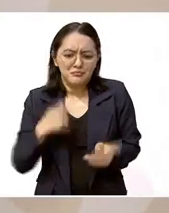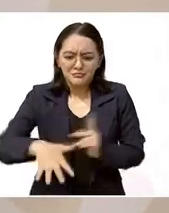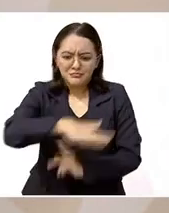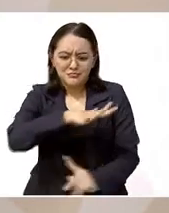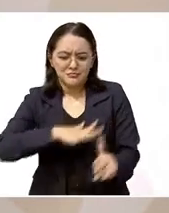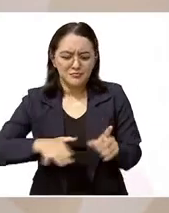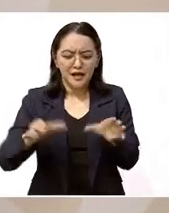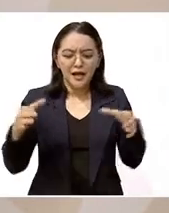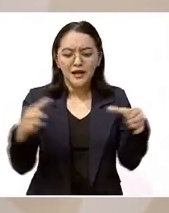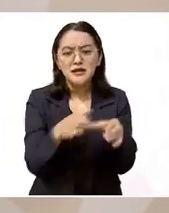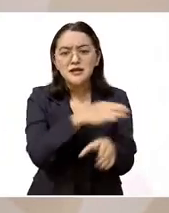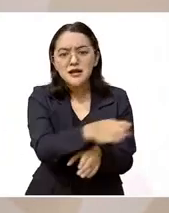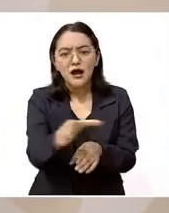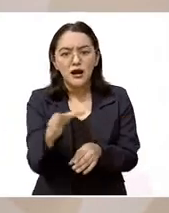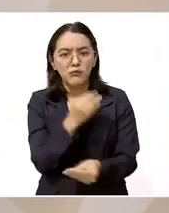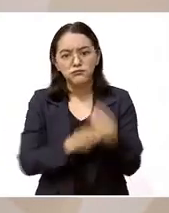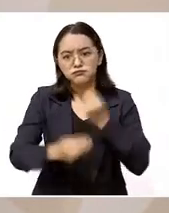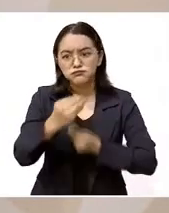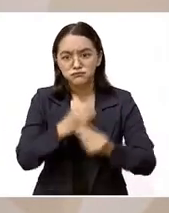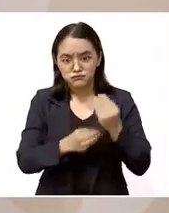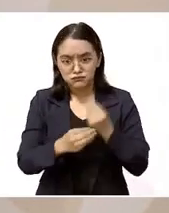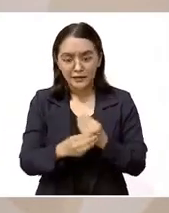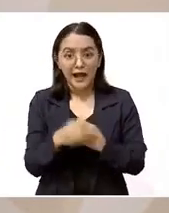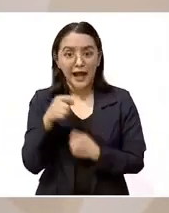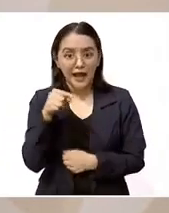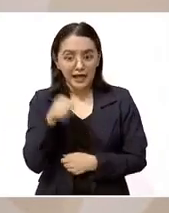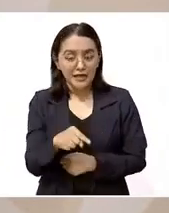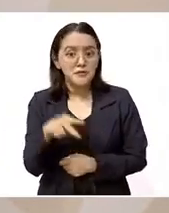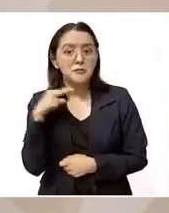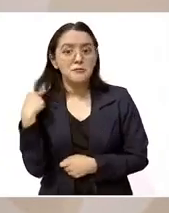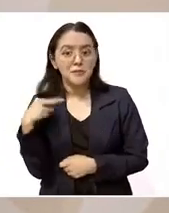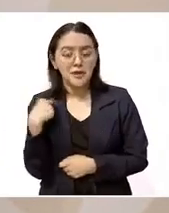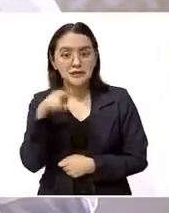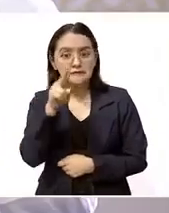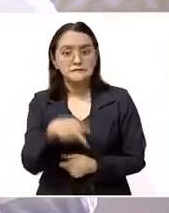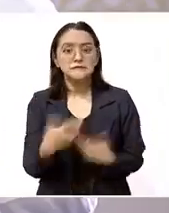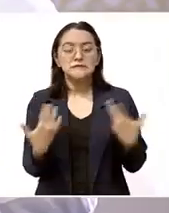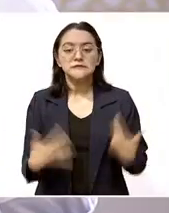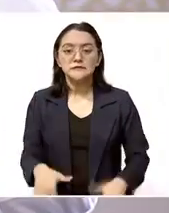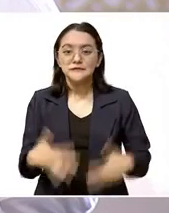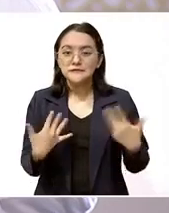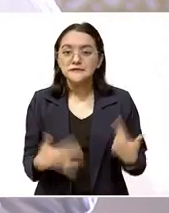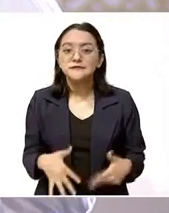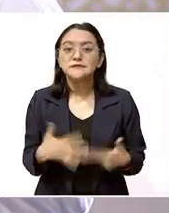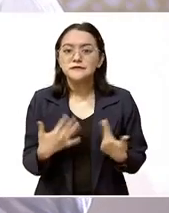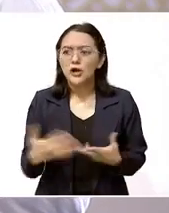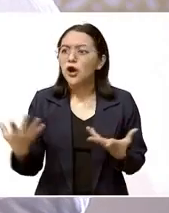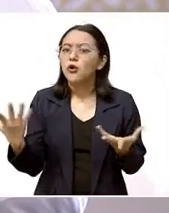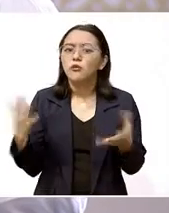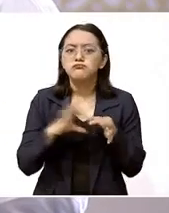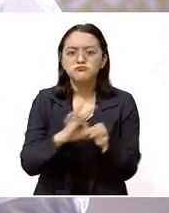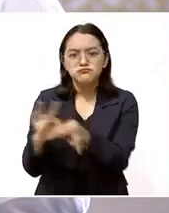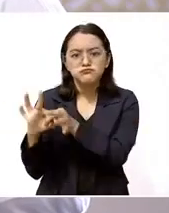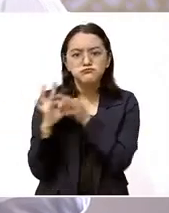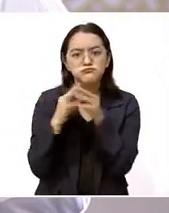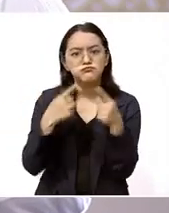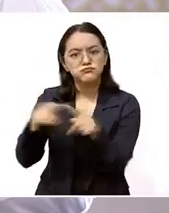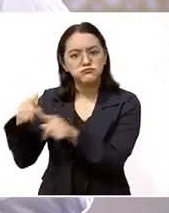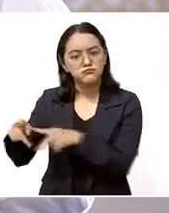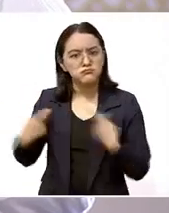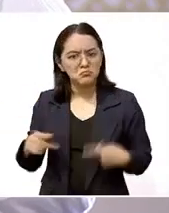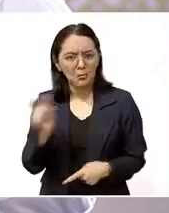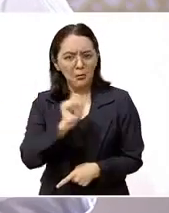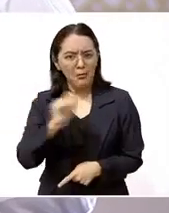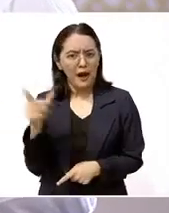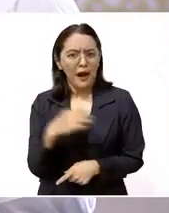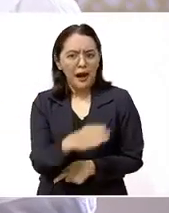agroalimentaria que usted hoy reimpulsa, nuestro gobierno viene operando con extensionistas en el campo, con